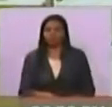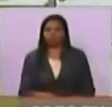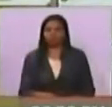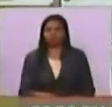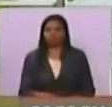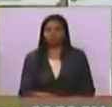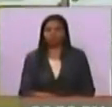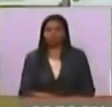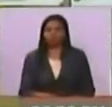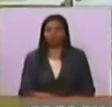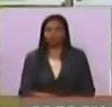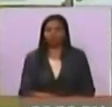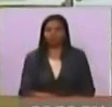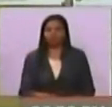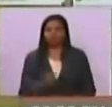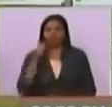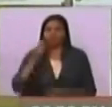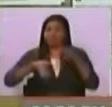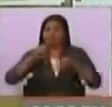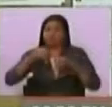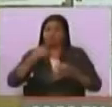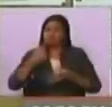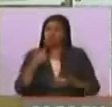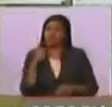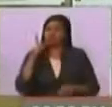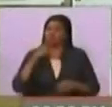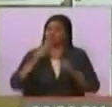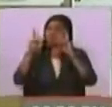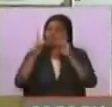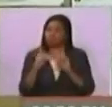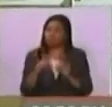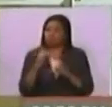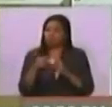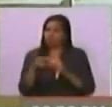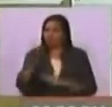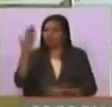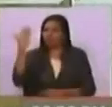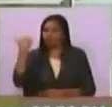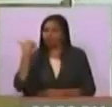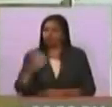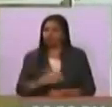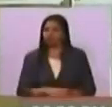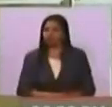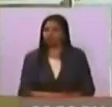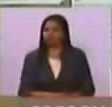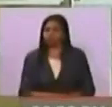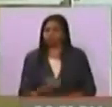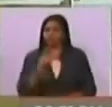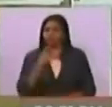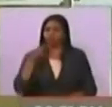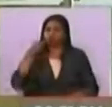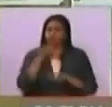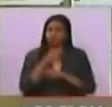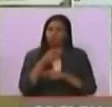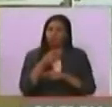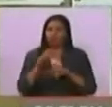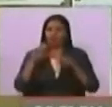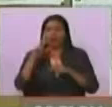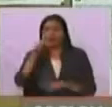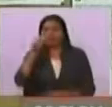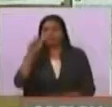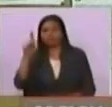tribunal acaba de tomar una decisión, creo que en el día de ayer, donde condena a la patilla y a su